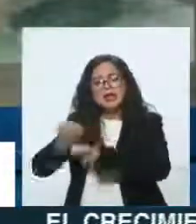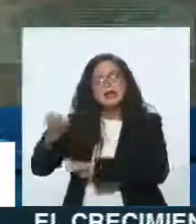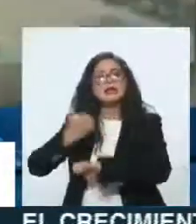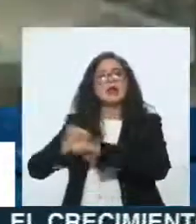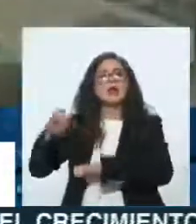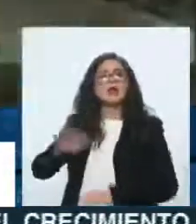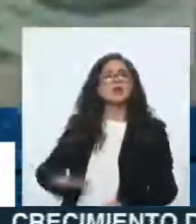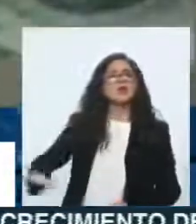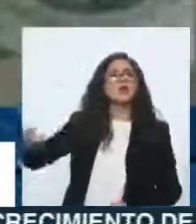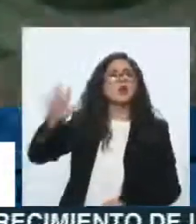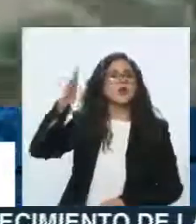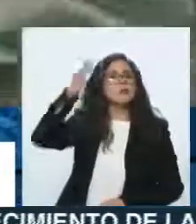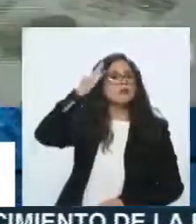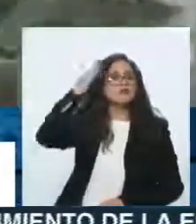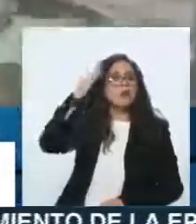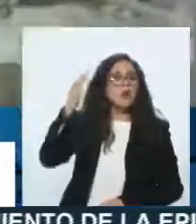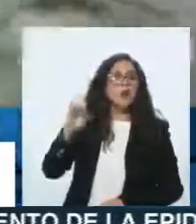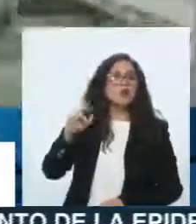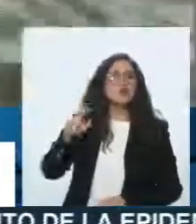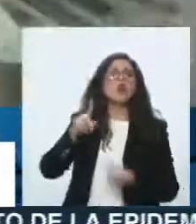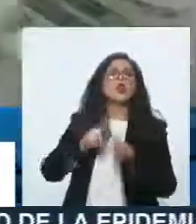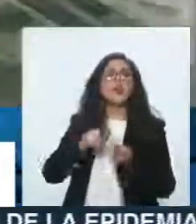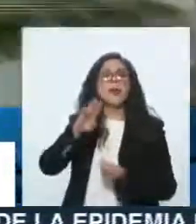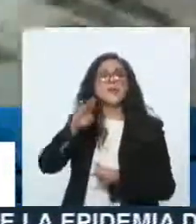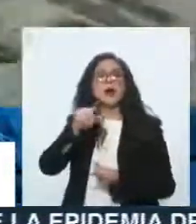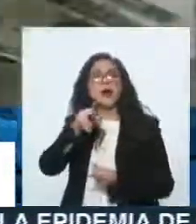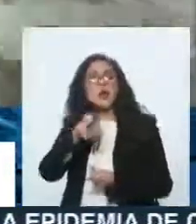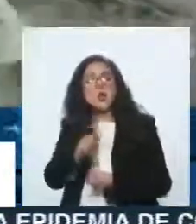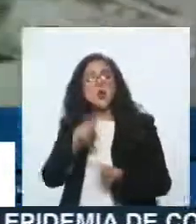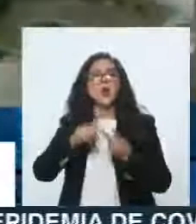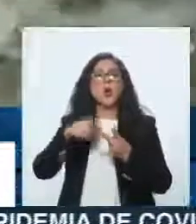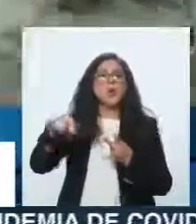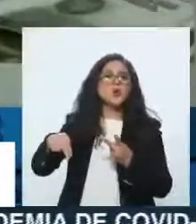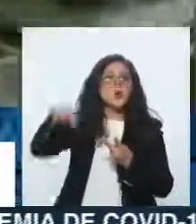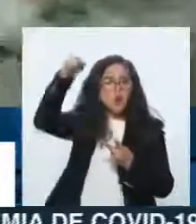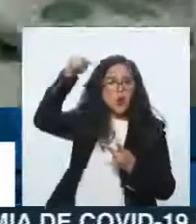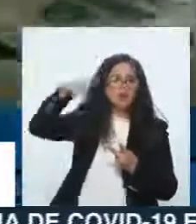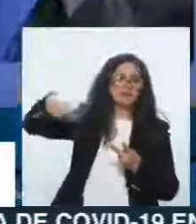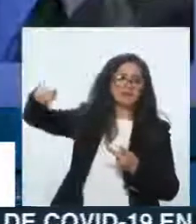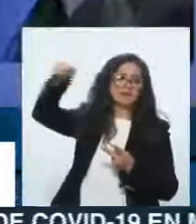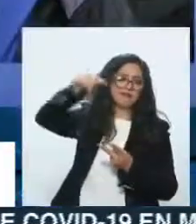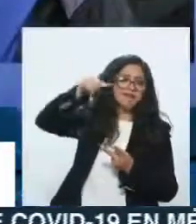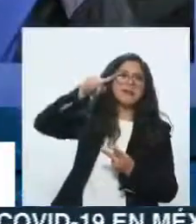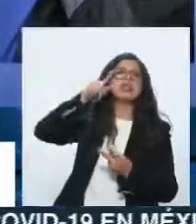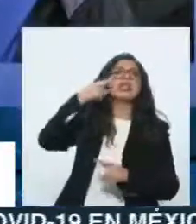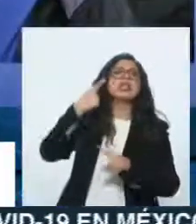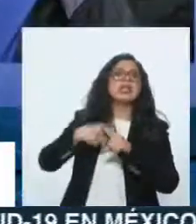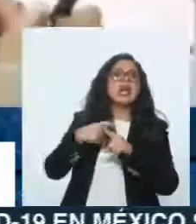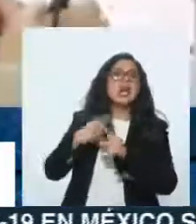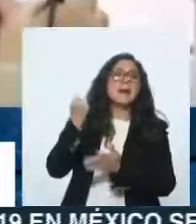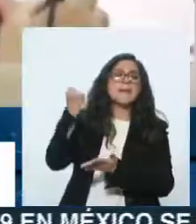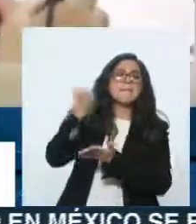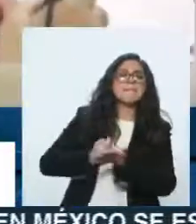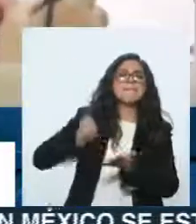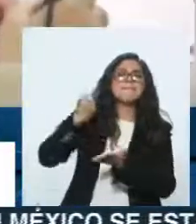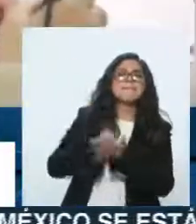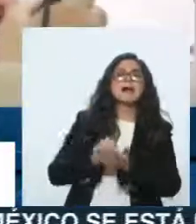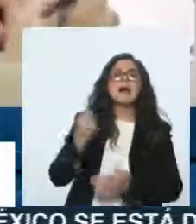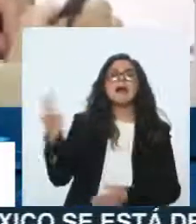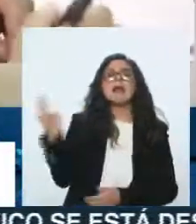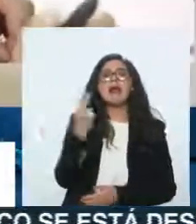en el Bajío y en la frontera norte. Entonces, ya anteriormente quien había hecho presión para que se aprobaran estas